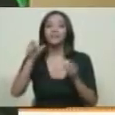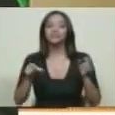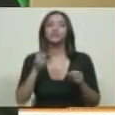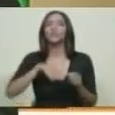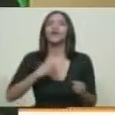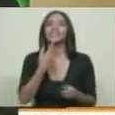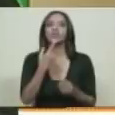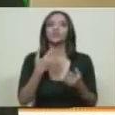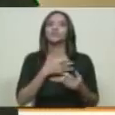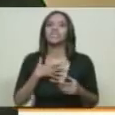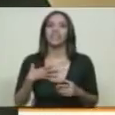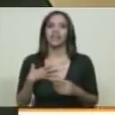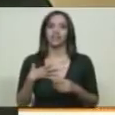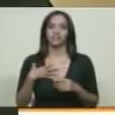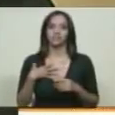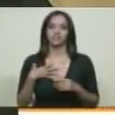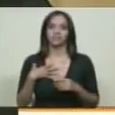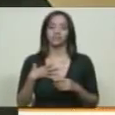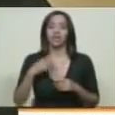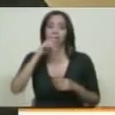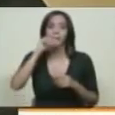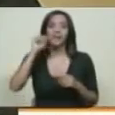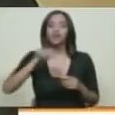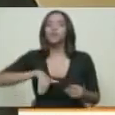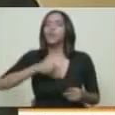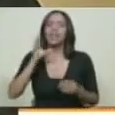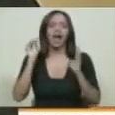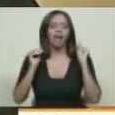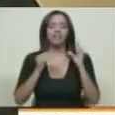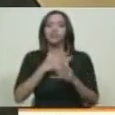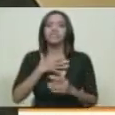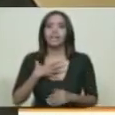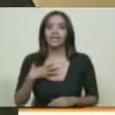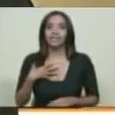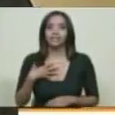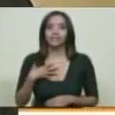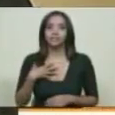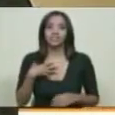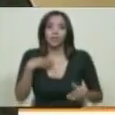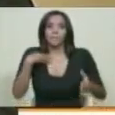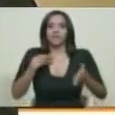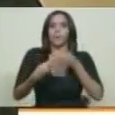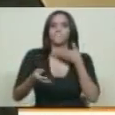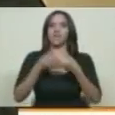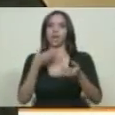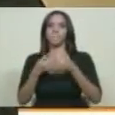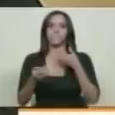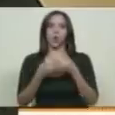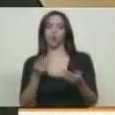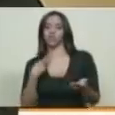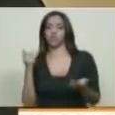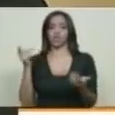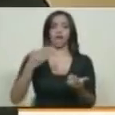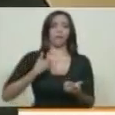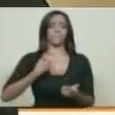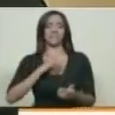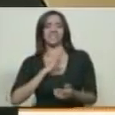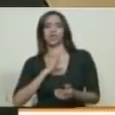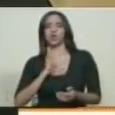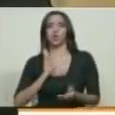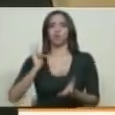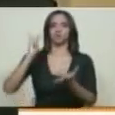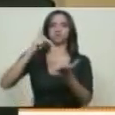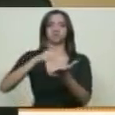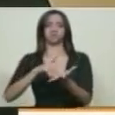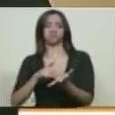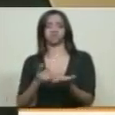quieras. ¿Eh? Y Maduro puede decir lo que tú quieras. A mí eso no me importa. Yo voy a lo mío y esto además